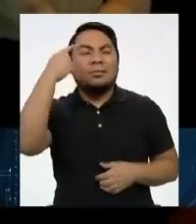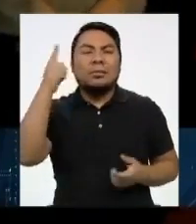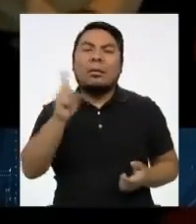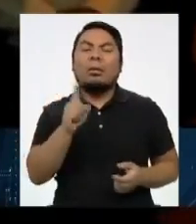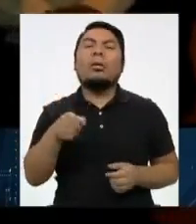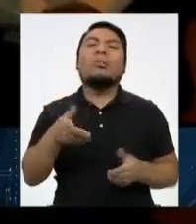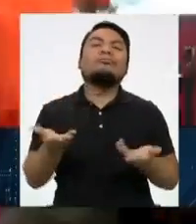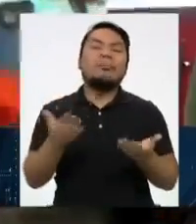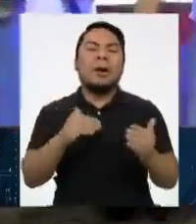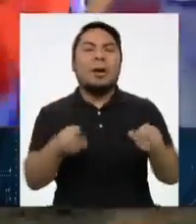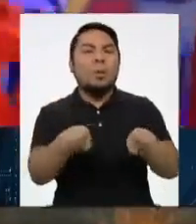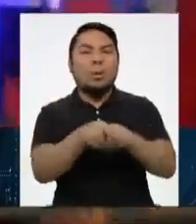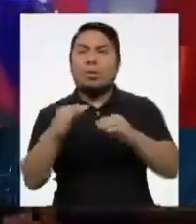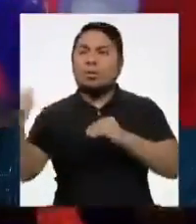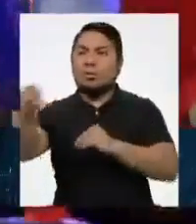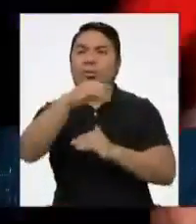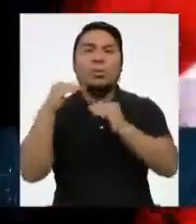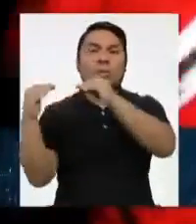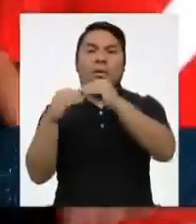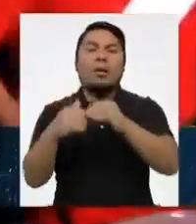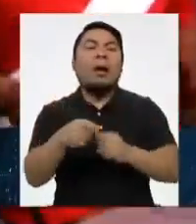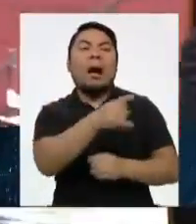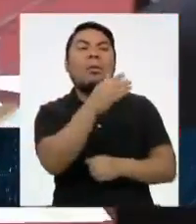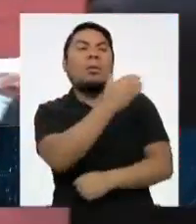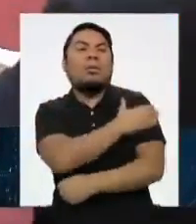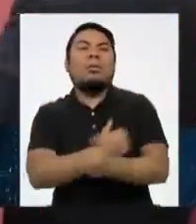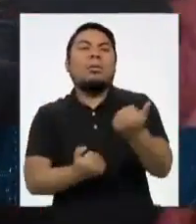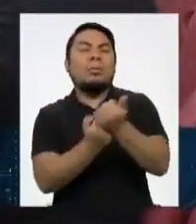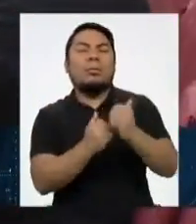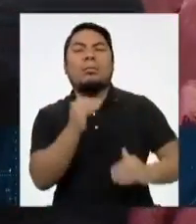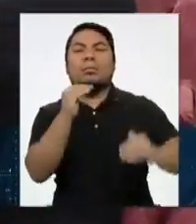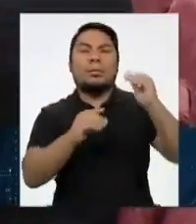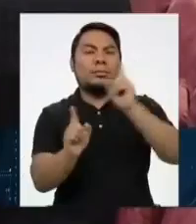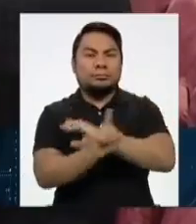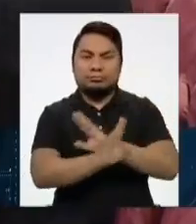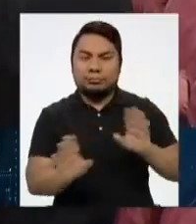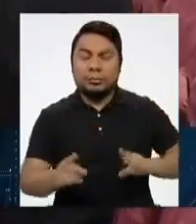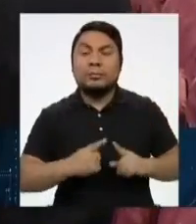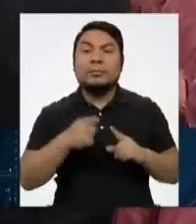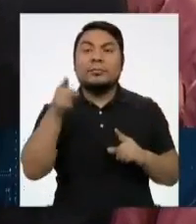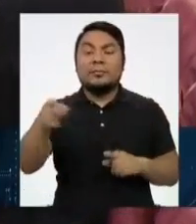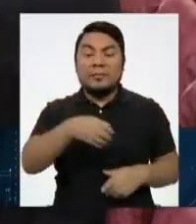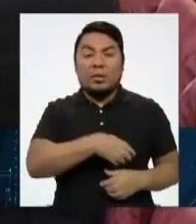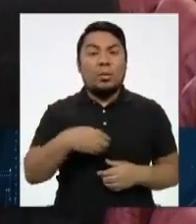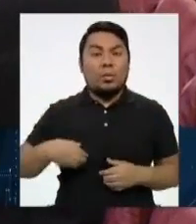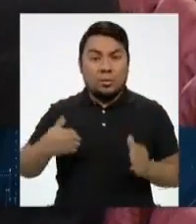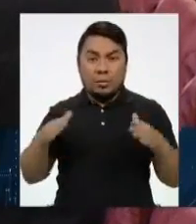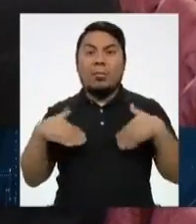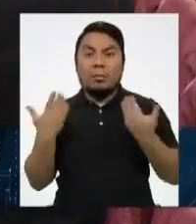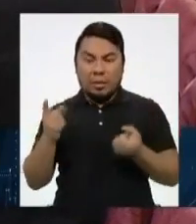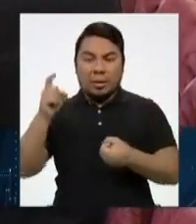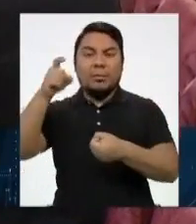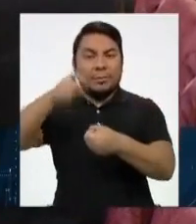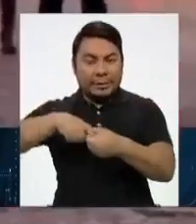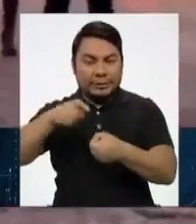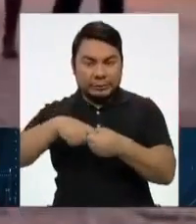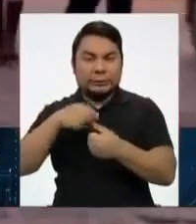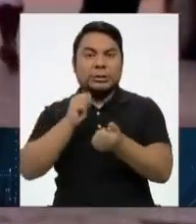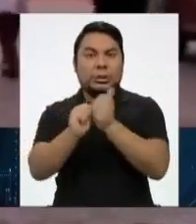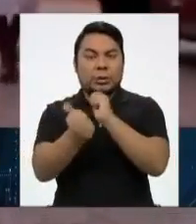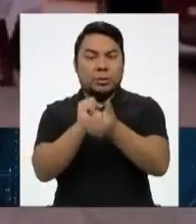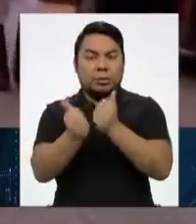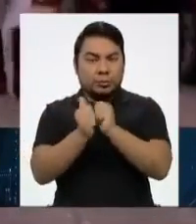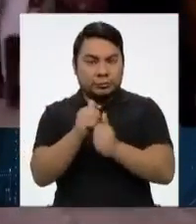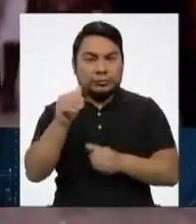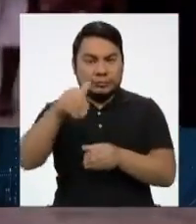de neutralidad tras respaldar a ciertos candidatos. El informe precisa que los congresistas pueden participar de actividades propias de una